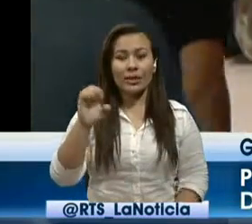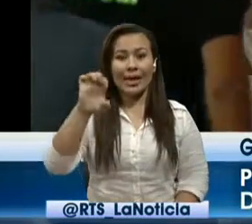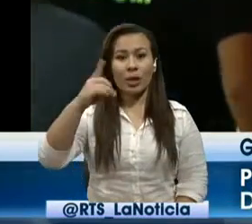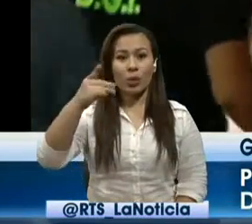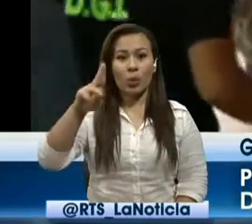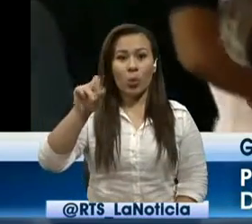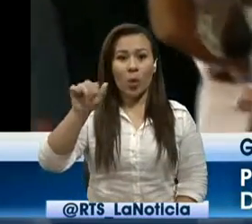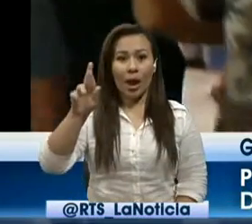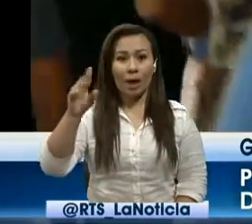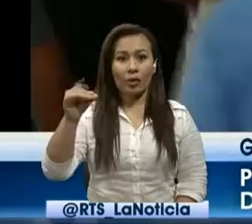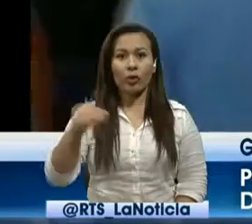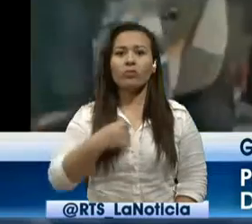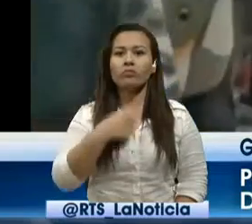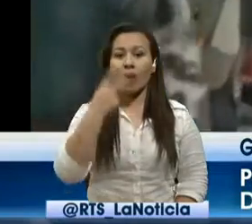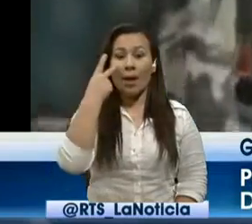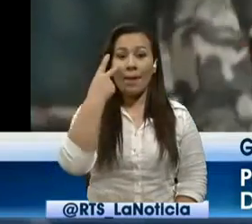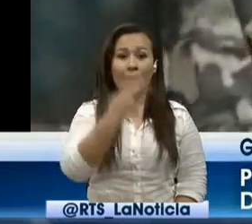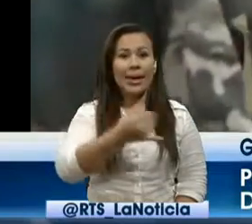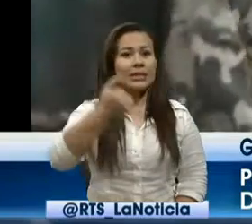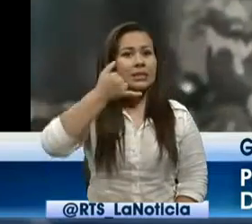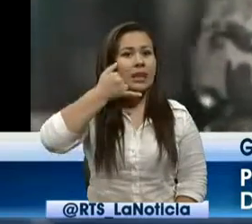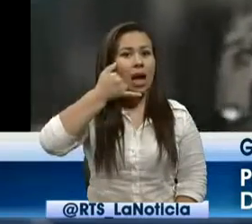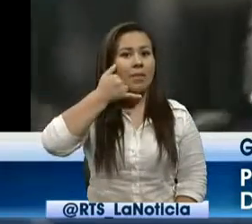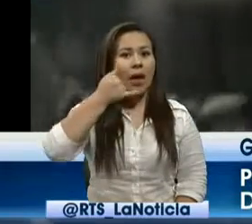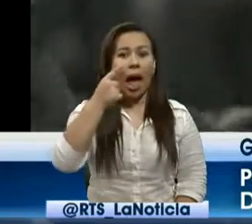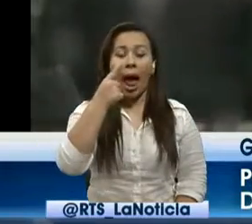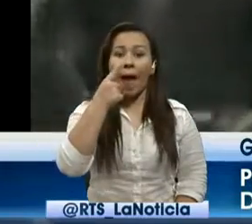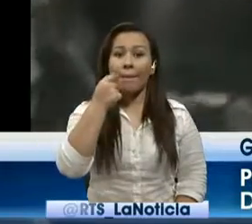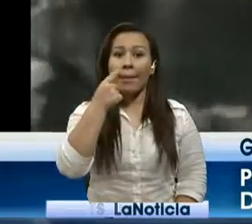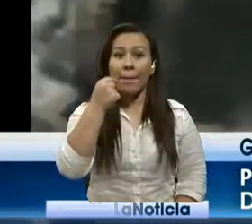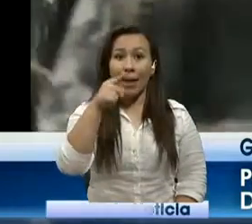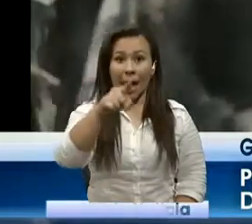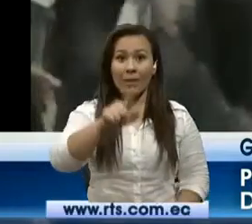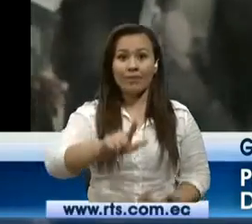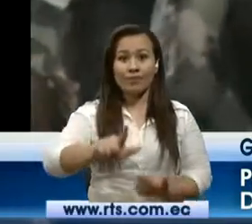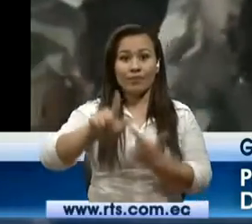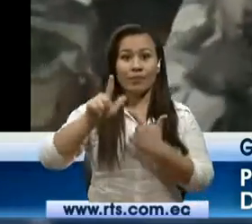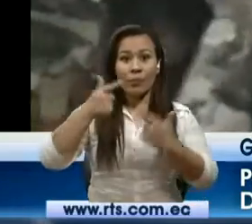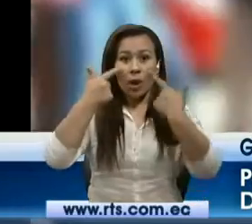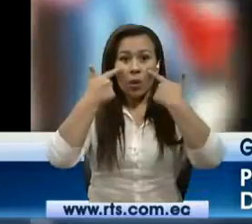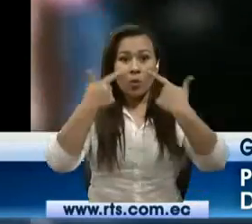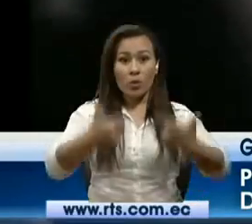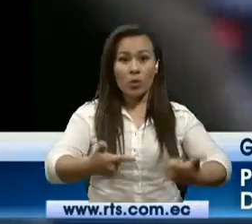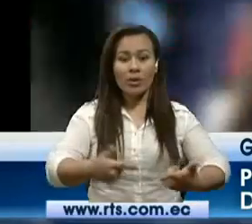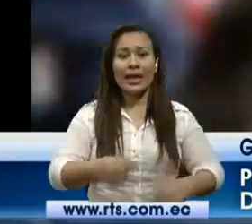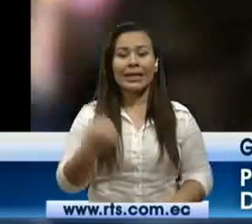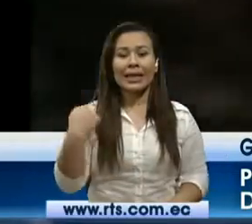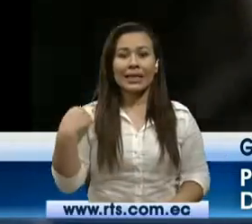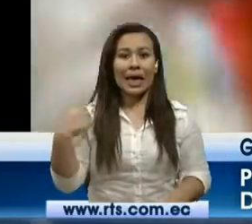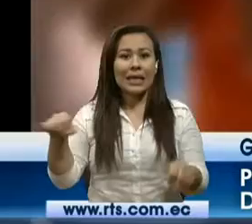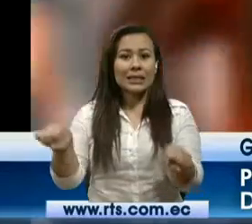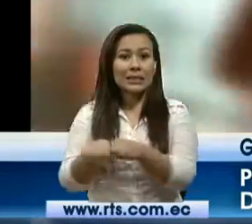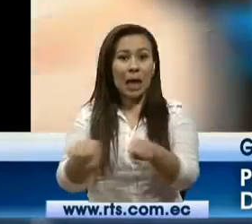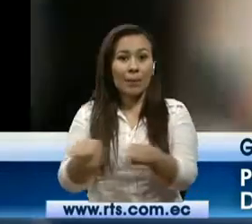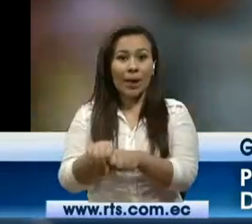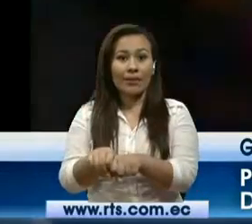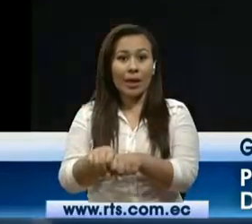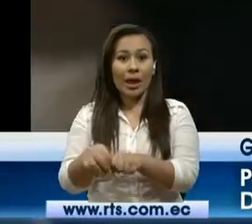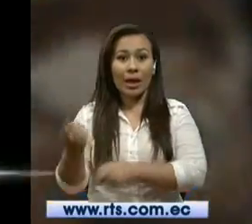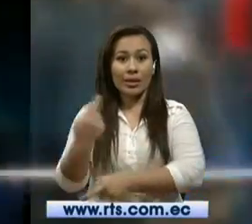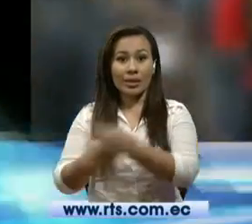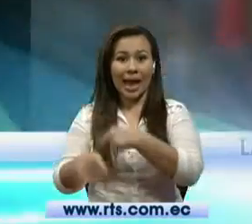toman contacto con el padre de este PPL, quien tenía una zapatería. En